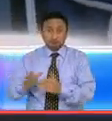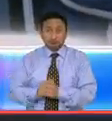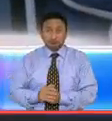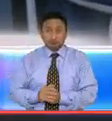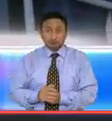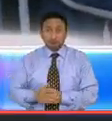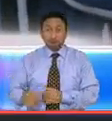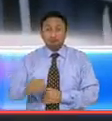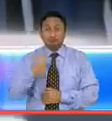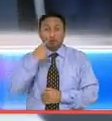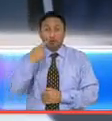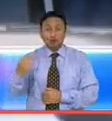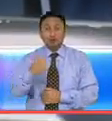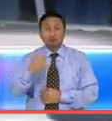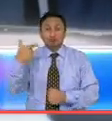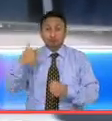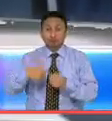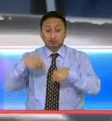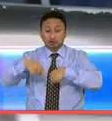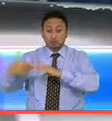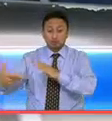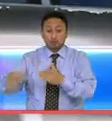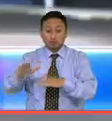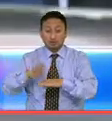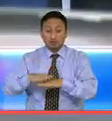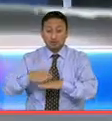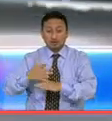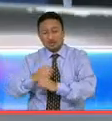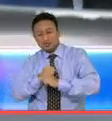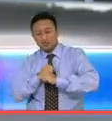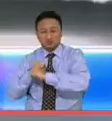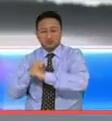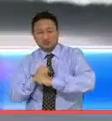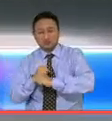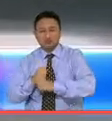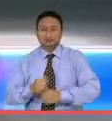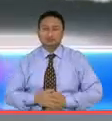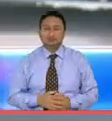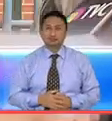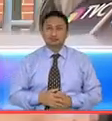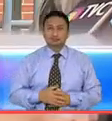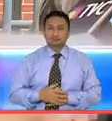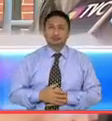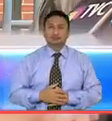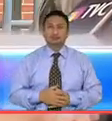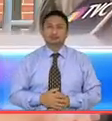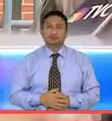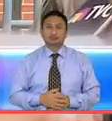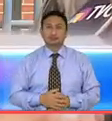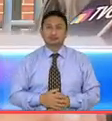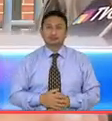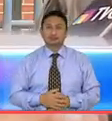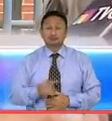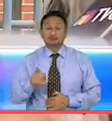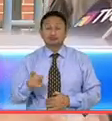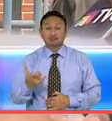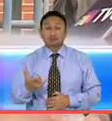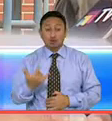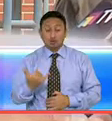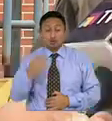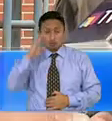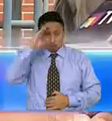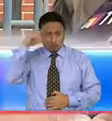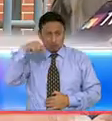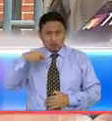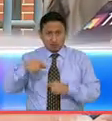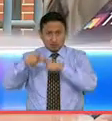despachador de la estación de combustible perdió la vida cuando forcejeaba con uno de los delincuentes. Nos encontramos los equipos trabajando en el lugar de los hechos